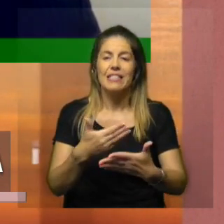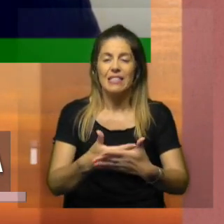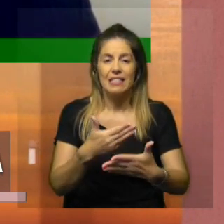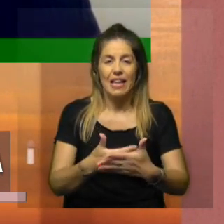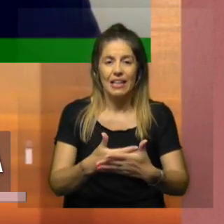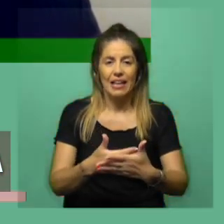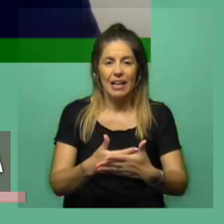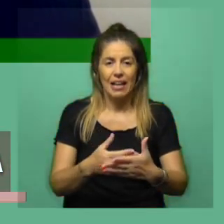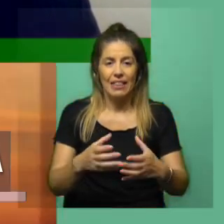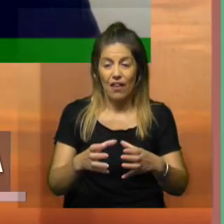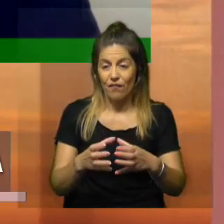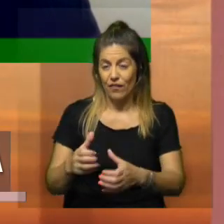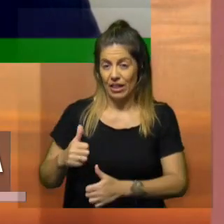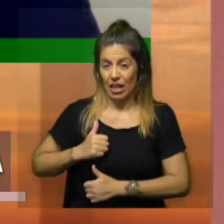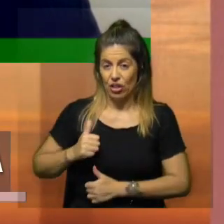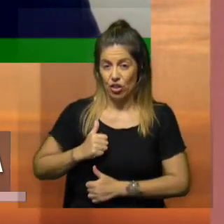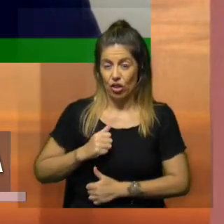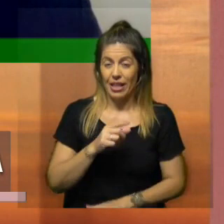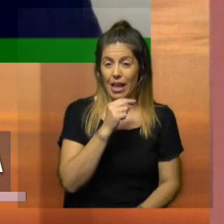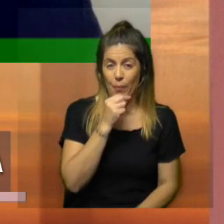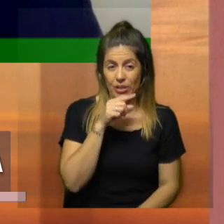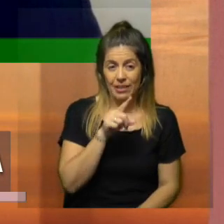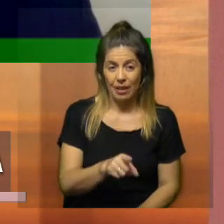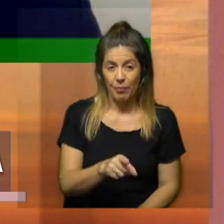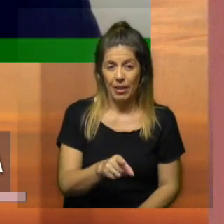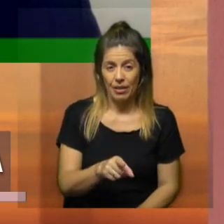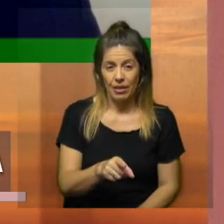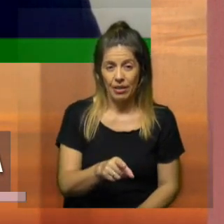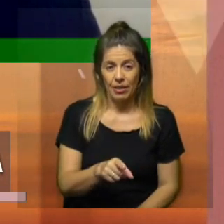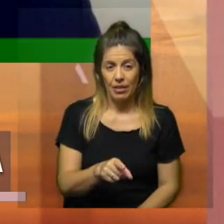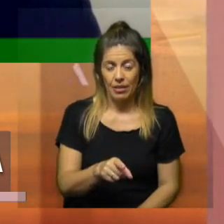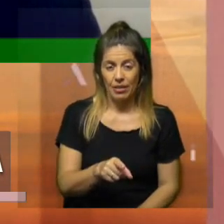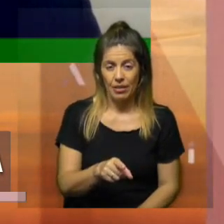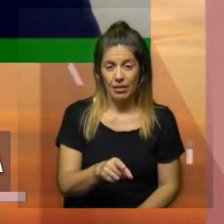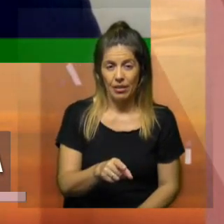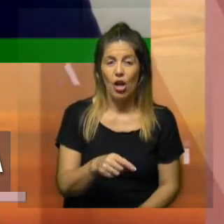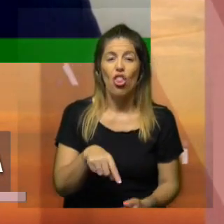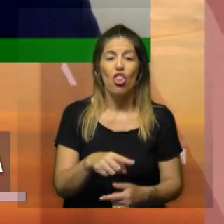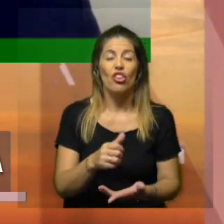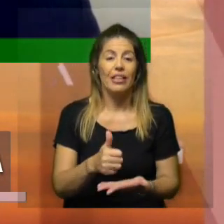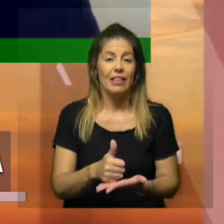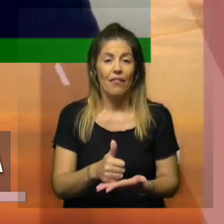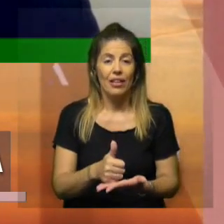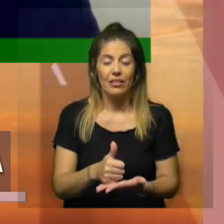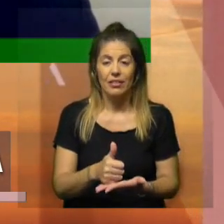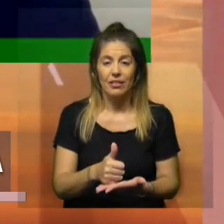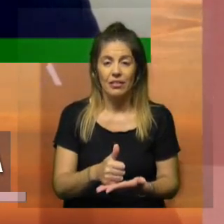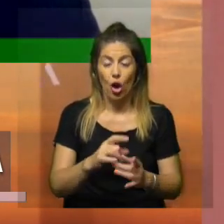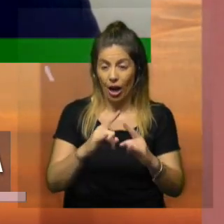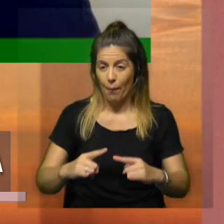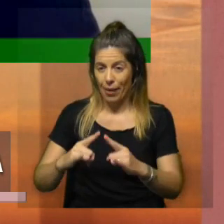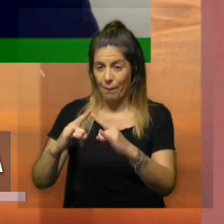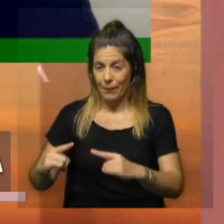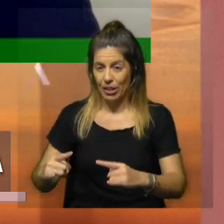cerca del cuartel del batallón de la Policía Militar de Brasilia, donde estaban instalados los